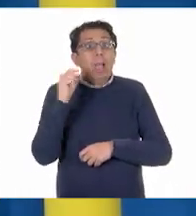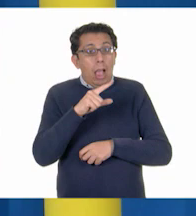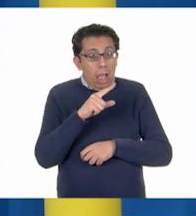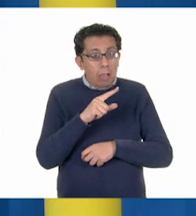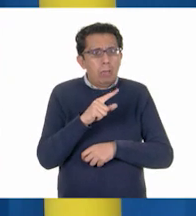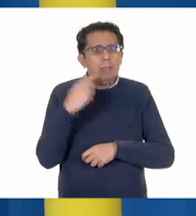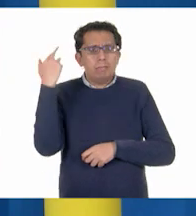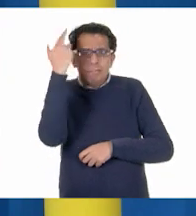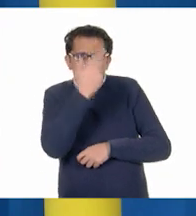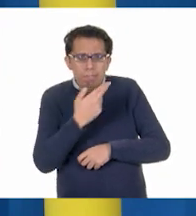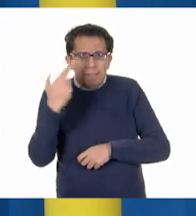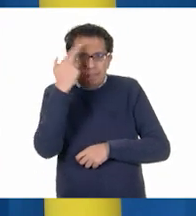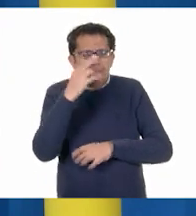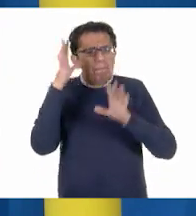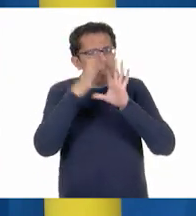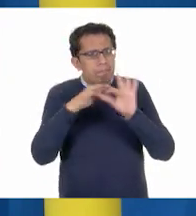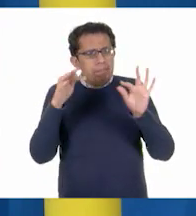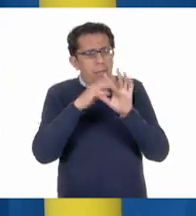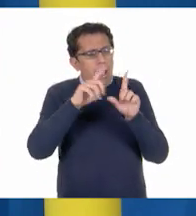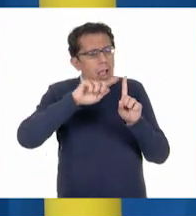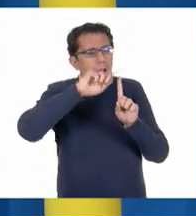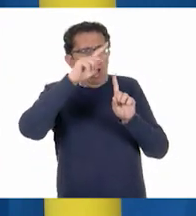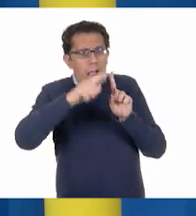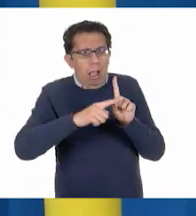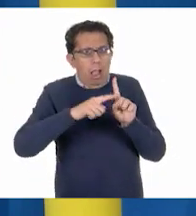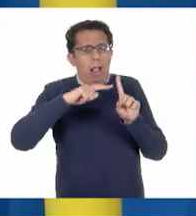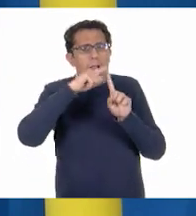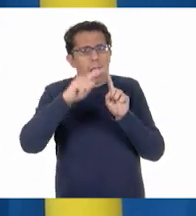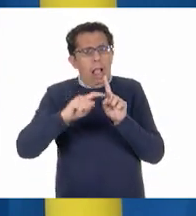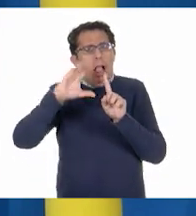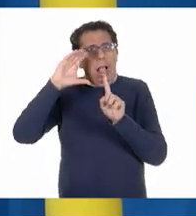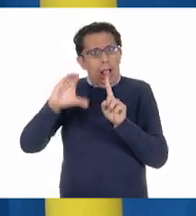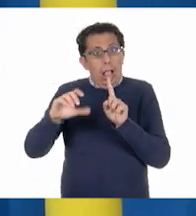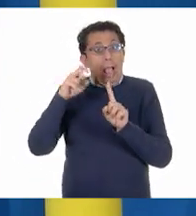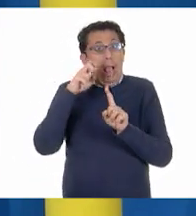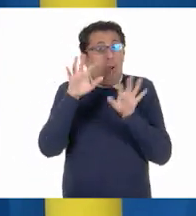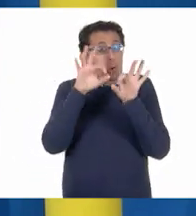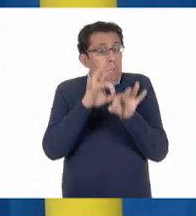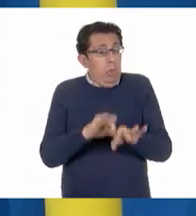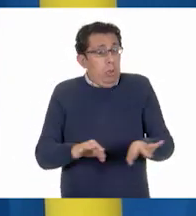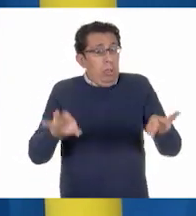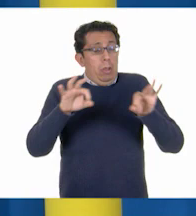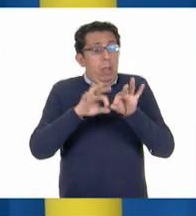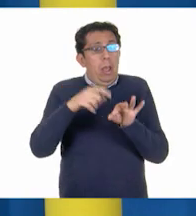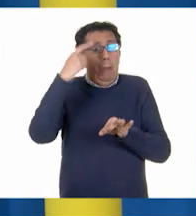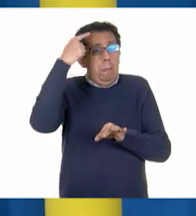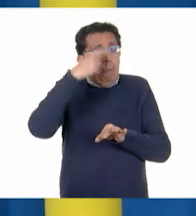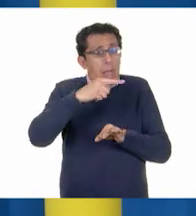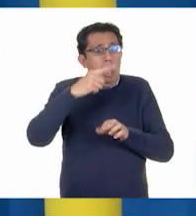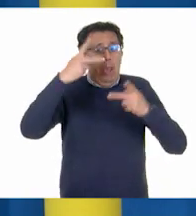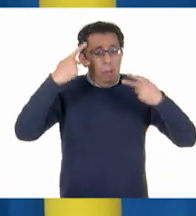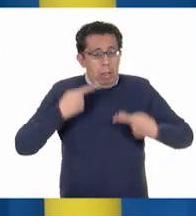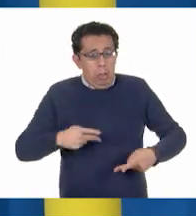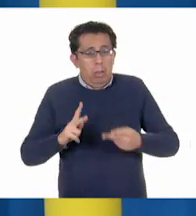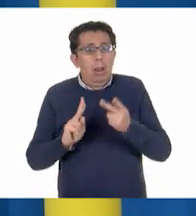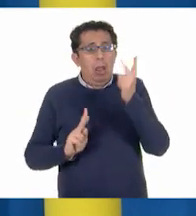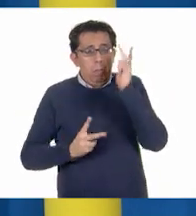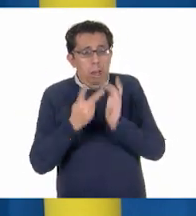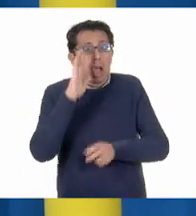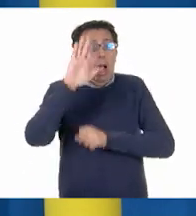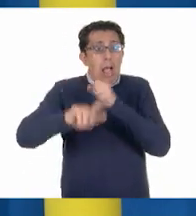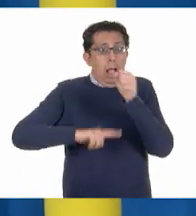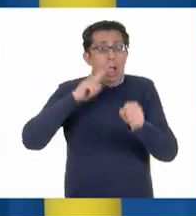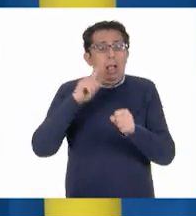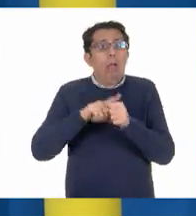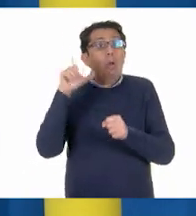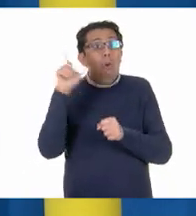carbono. Vimos que el carbono es un elemento fundamental de los compuestos orgánicos que forman parte de los seres vivos y que cuando el carbono